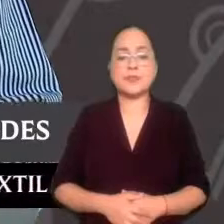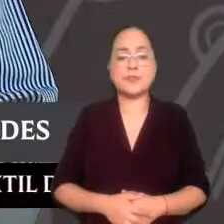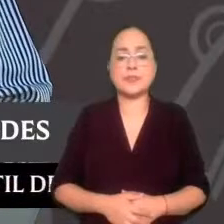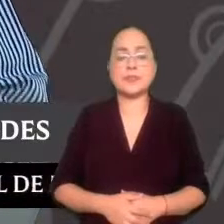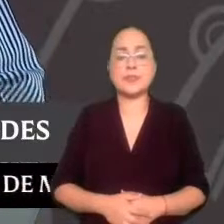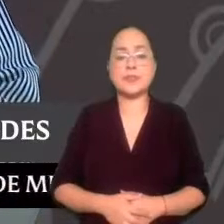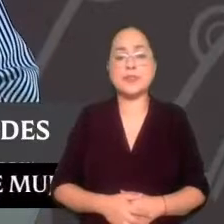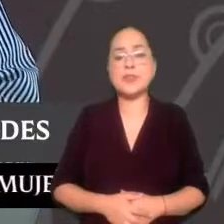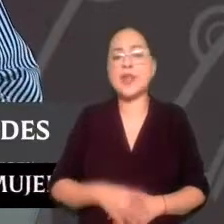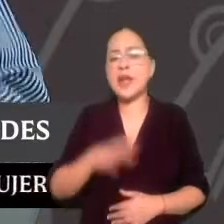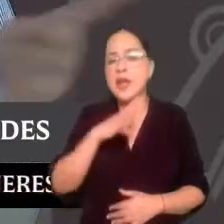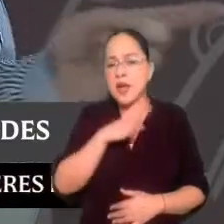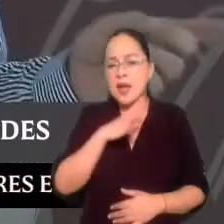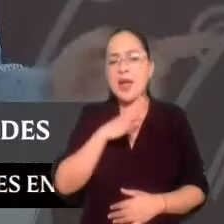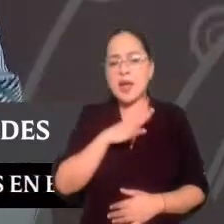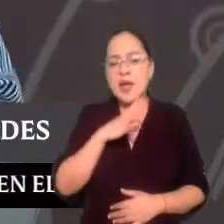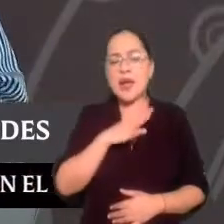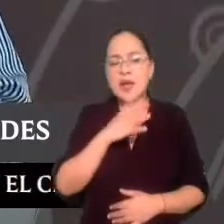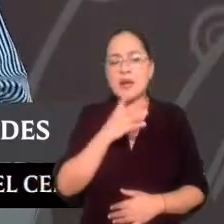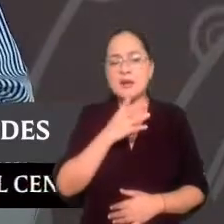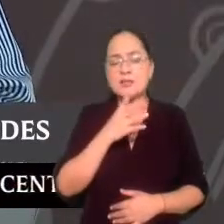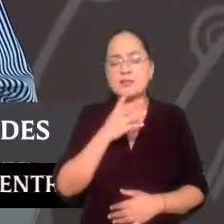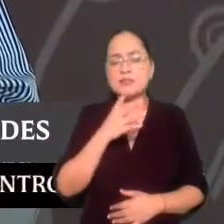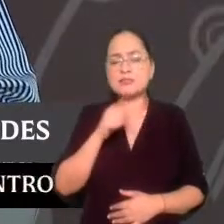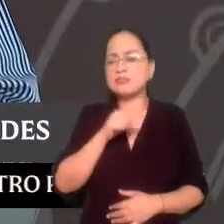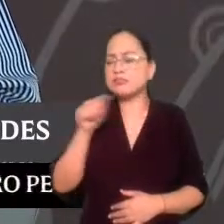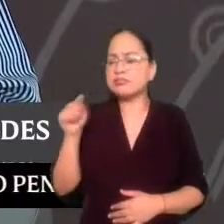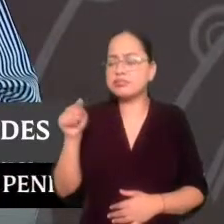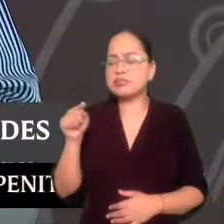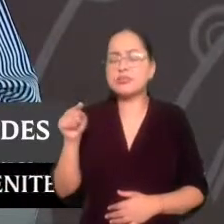personal en la parte